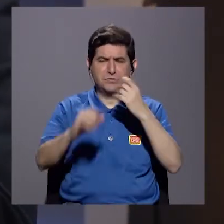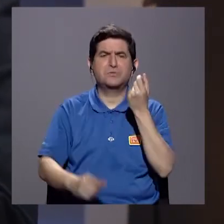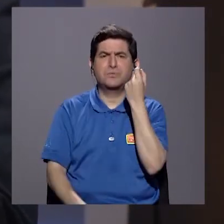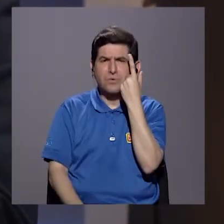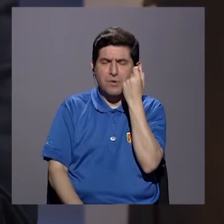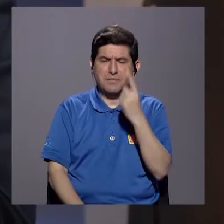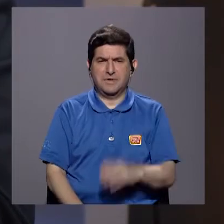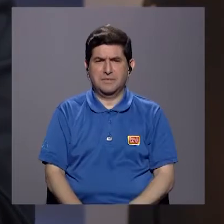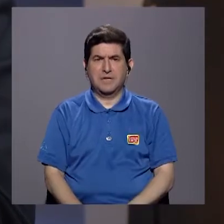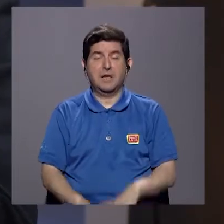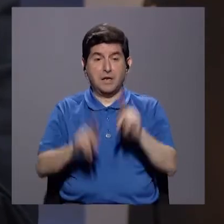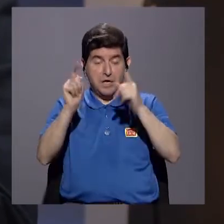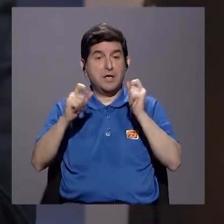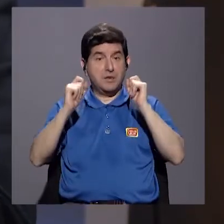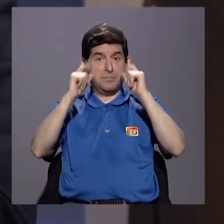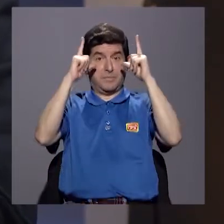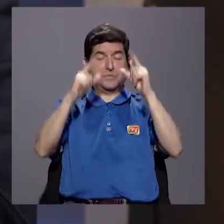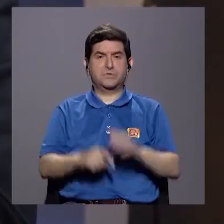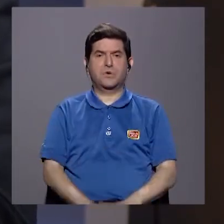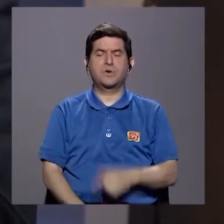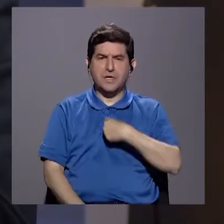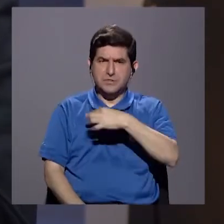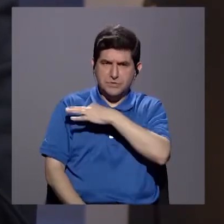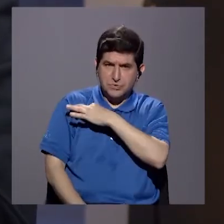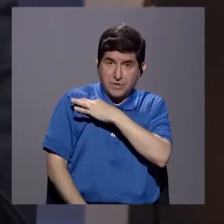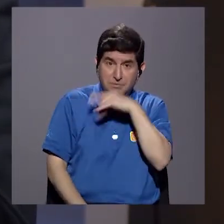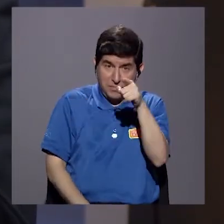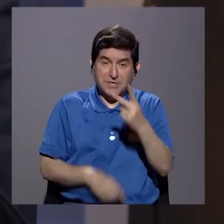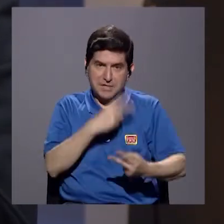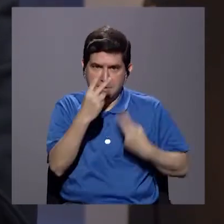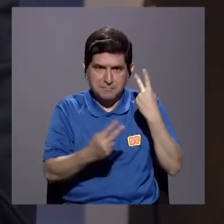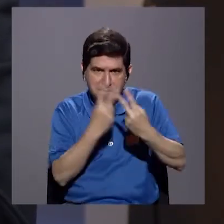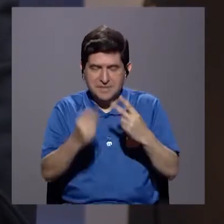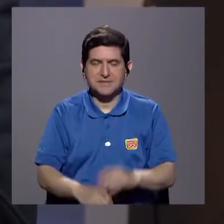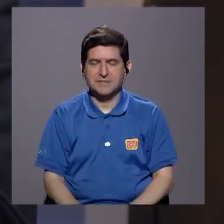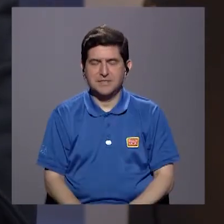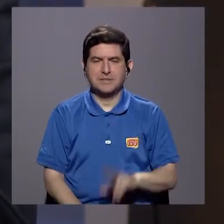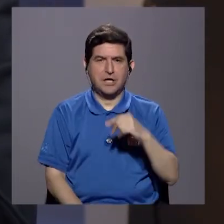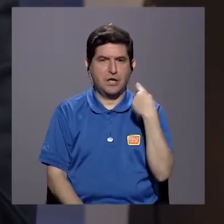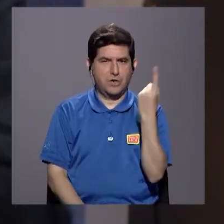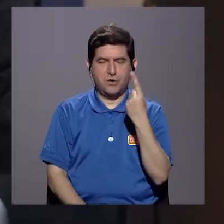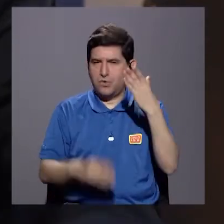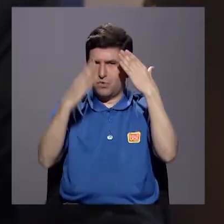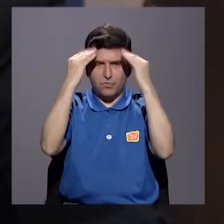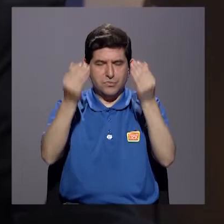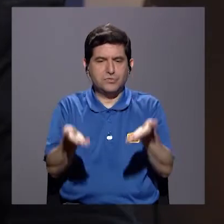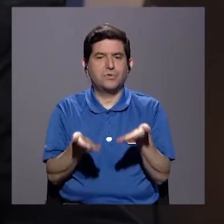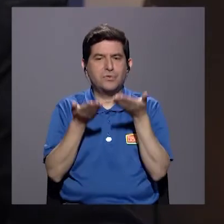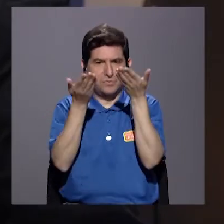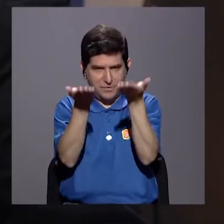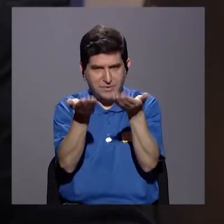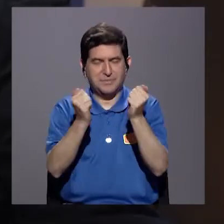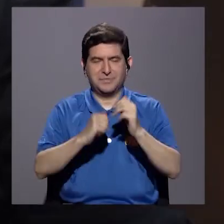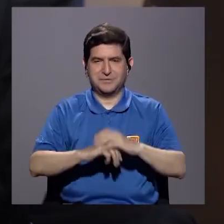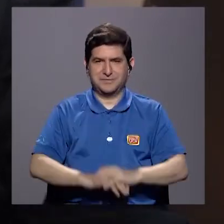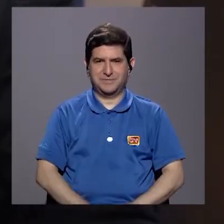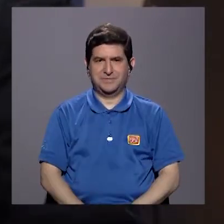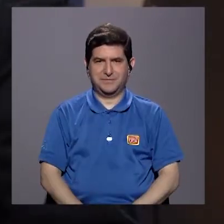que han entendido y hay gente que se sorprende. Yo lo invito a usted a que nos visite, no solo por la información que le traigo